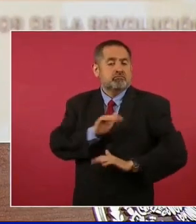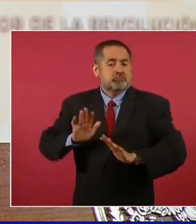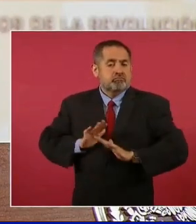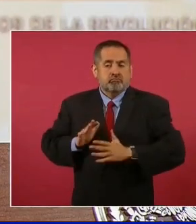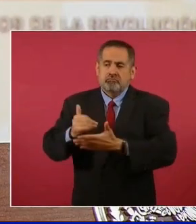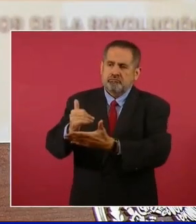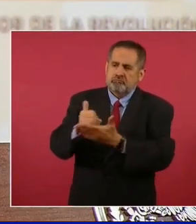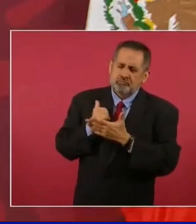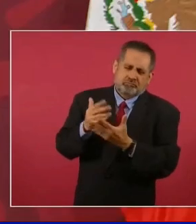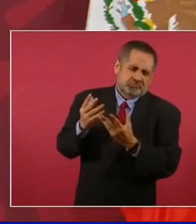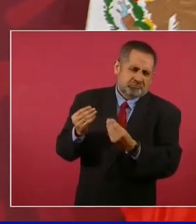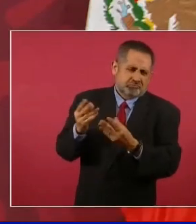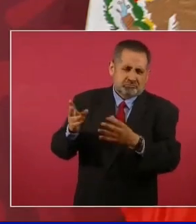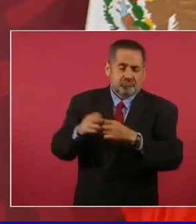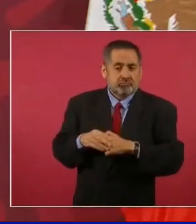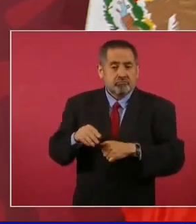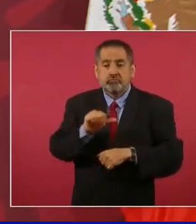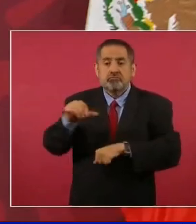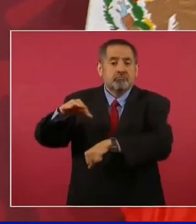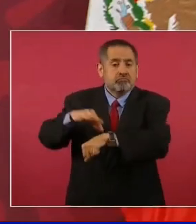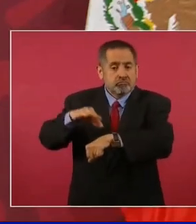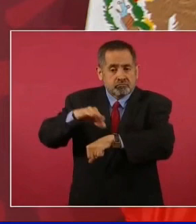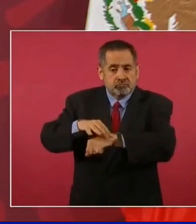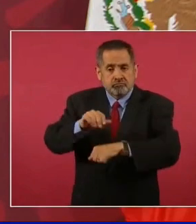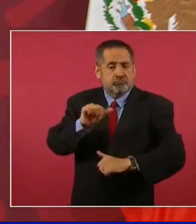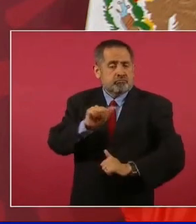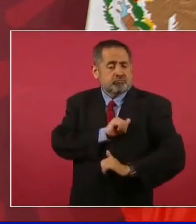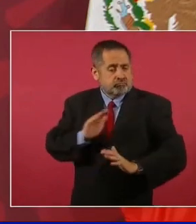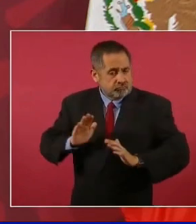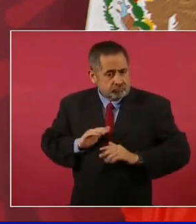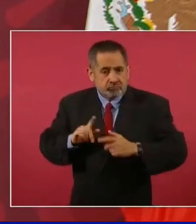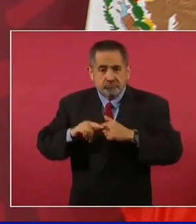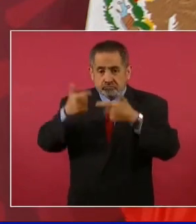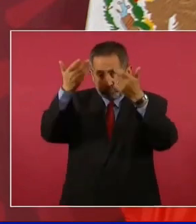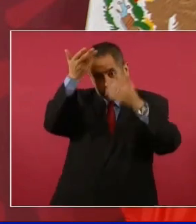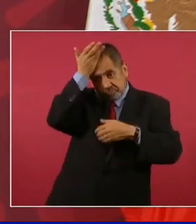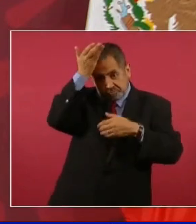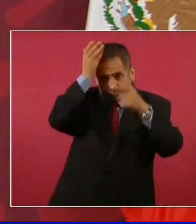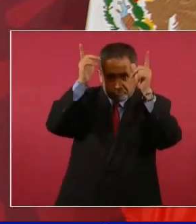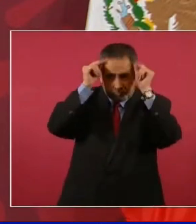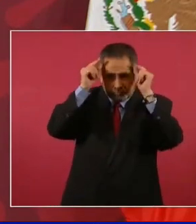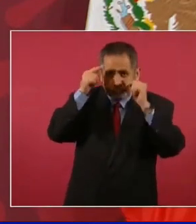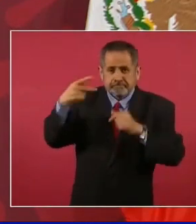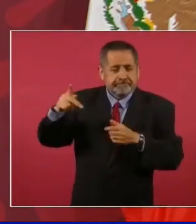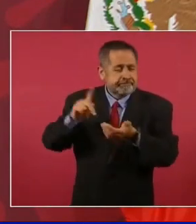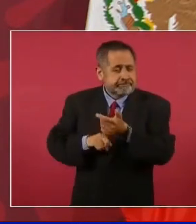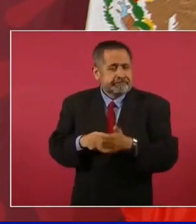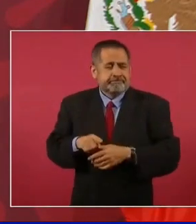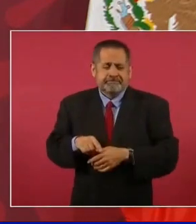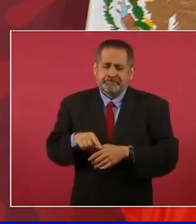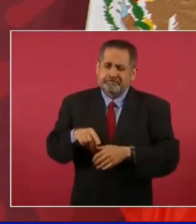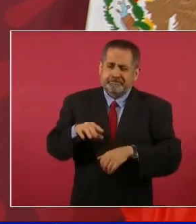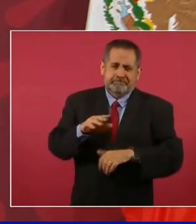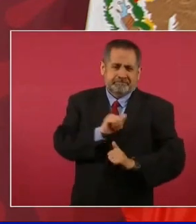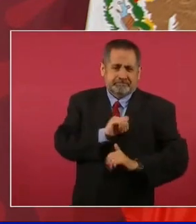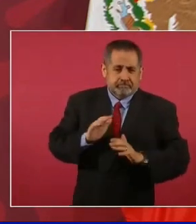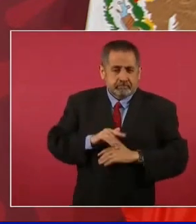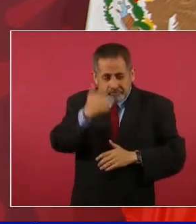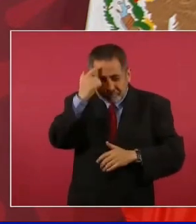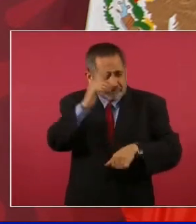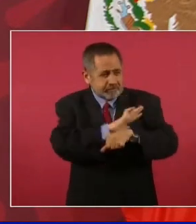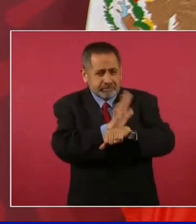militares, los médicos militares, las enfermeras en la